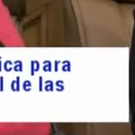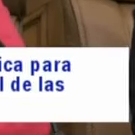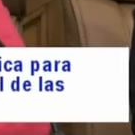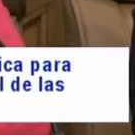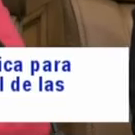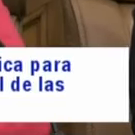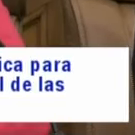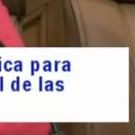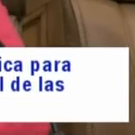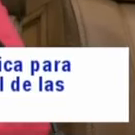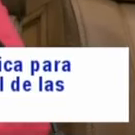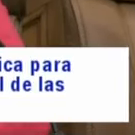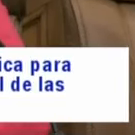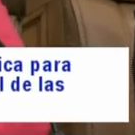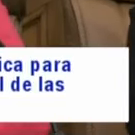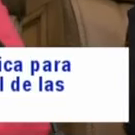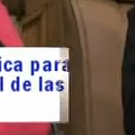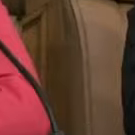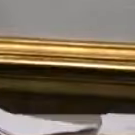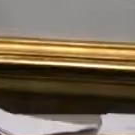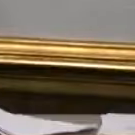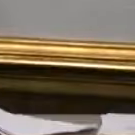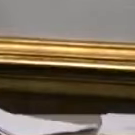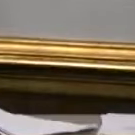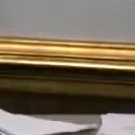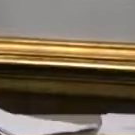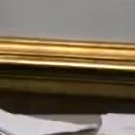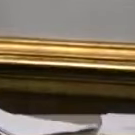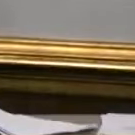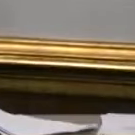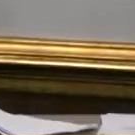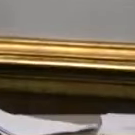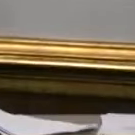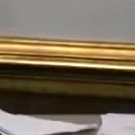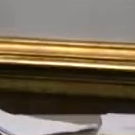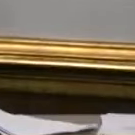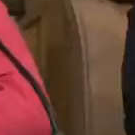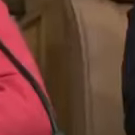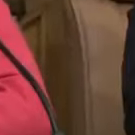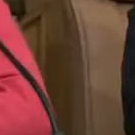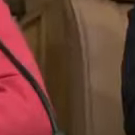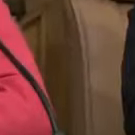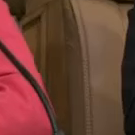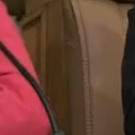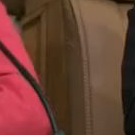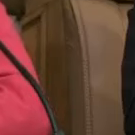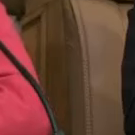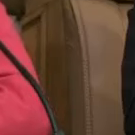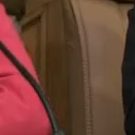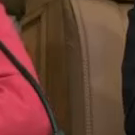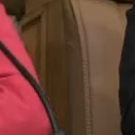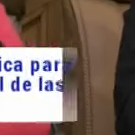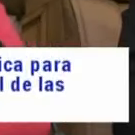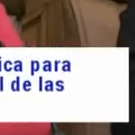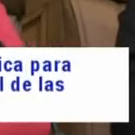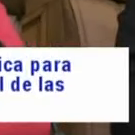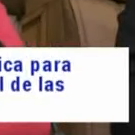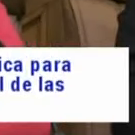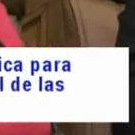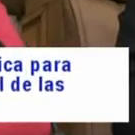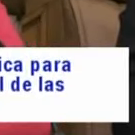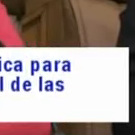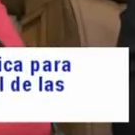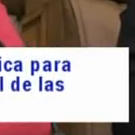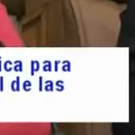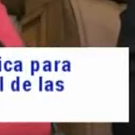con Discapacidad. Es todo, vicepresidente. En consideración, aprobado. Siguiente. Centésimo nonagésimo quinto. Se